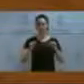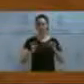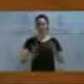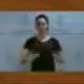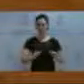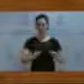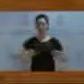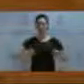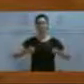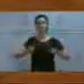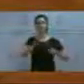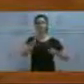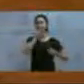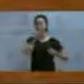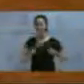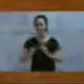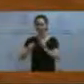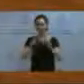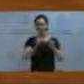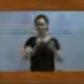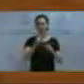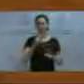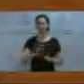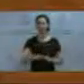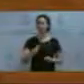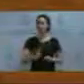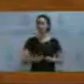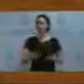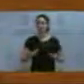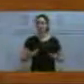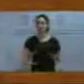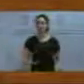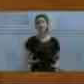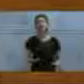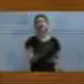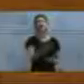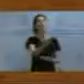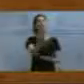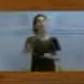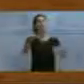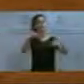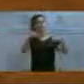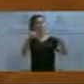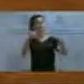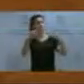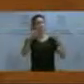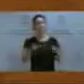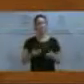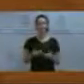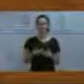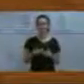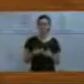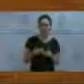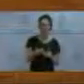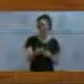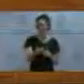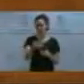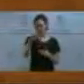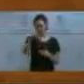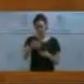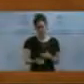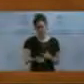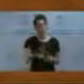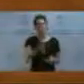curso político. Un curso político, señorías y señores del público, que aventuro especialmente